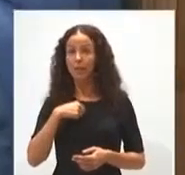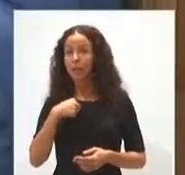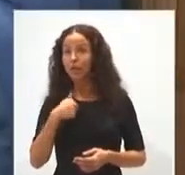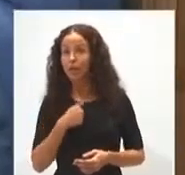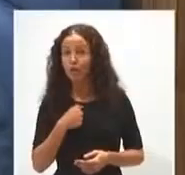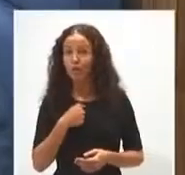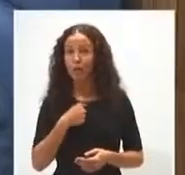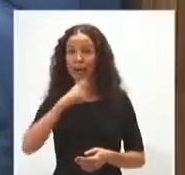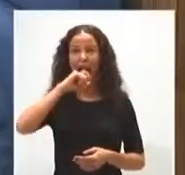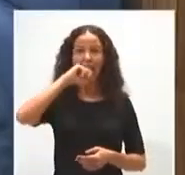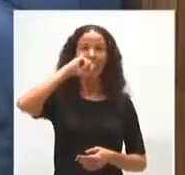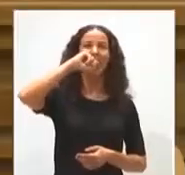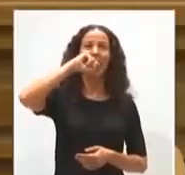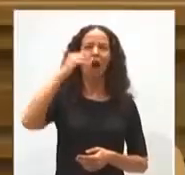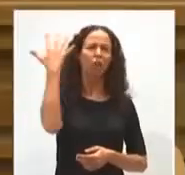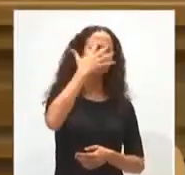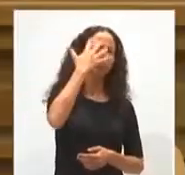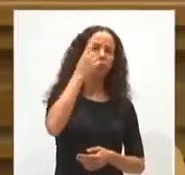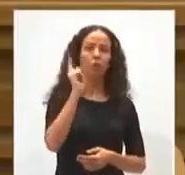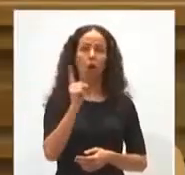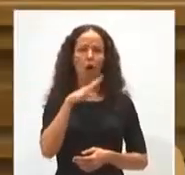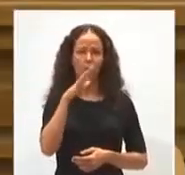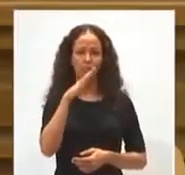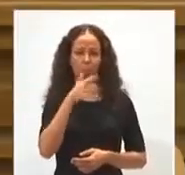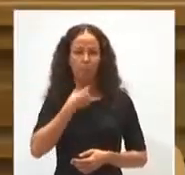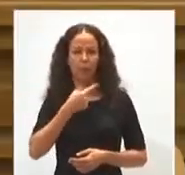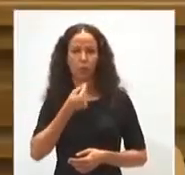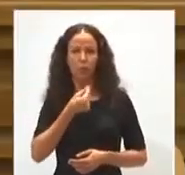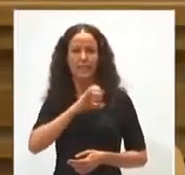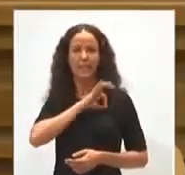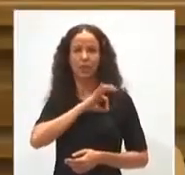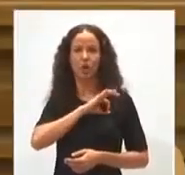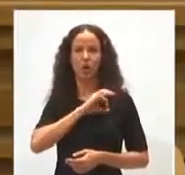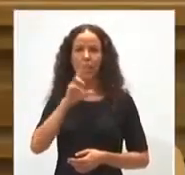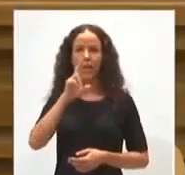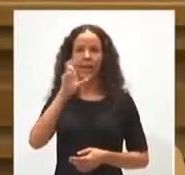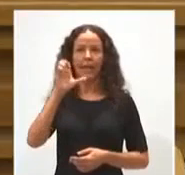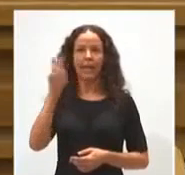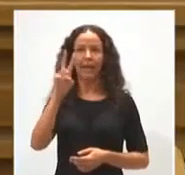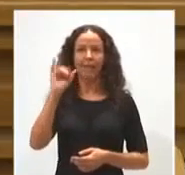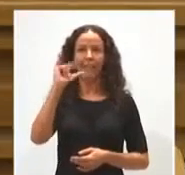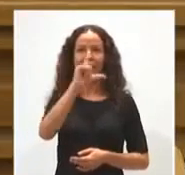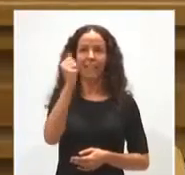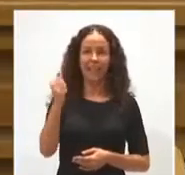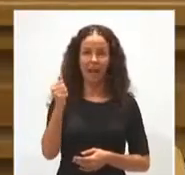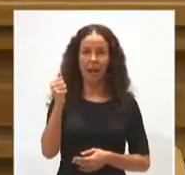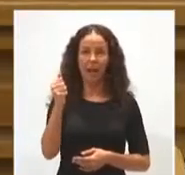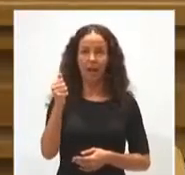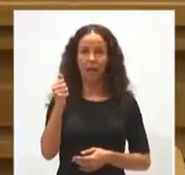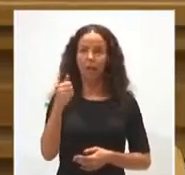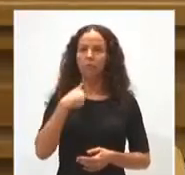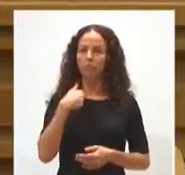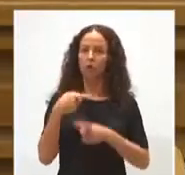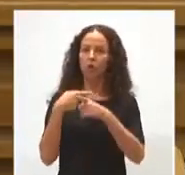tipo de envidia ni de recelo porque me cae bien al señor revilla pero estoy de acuerdo desde a gusto en compartir con él